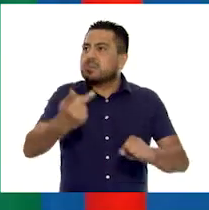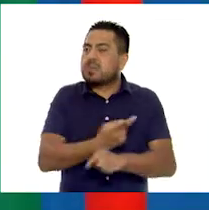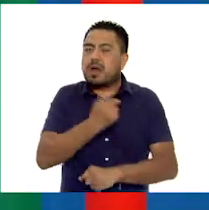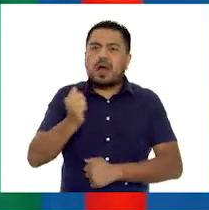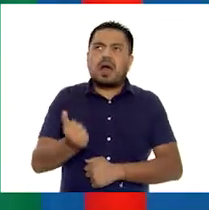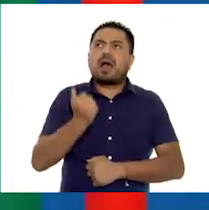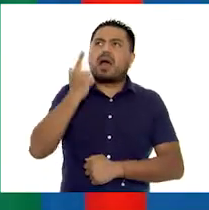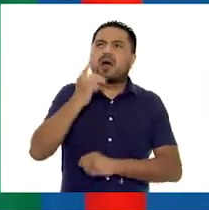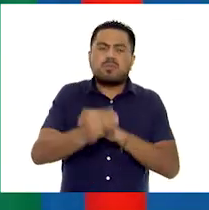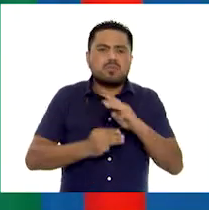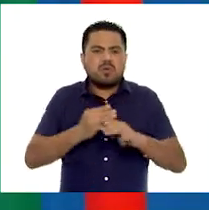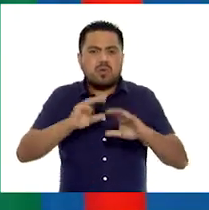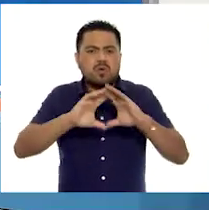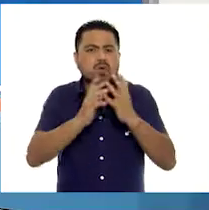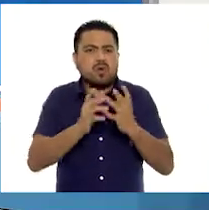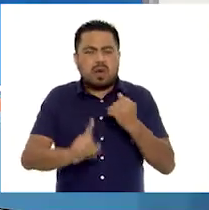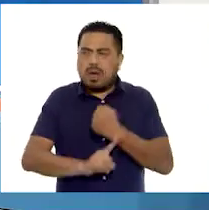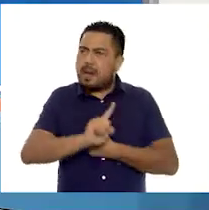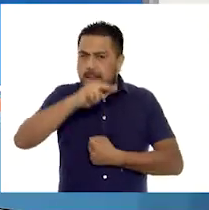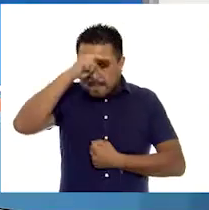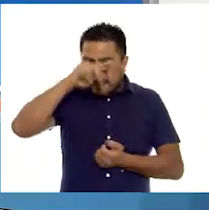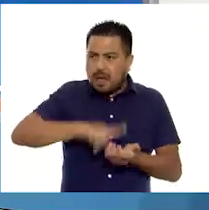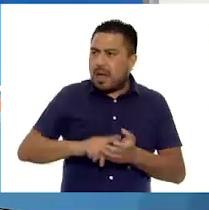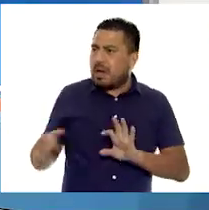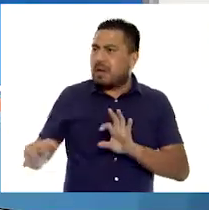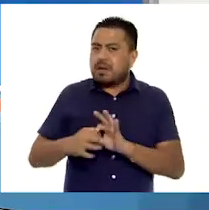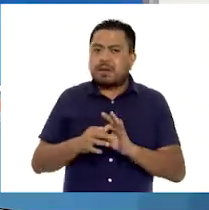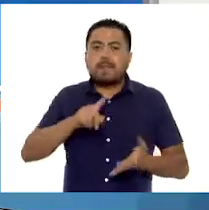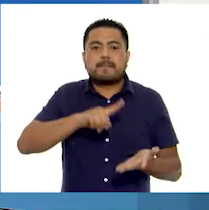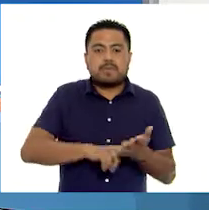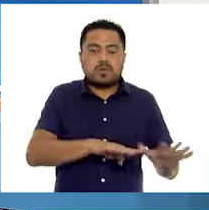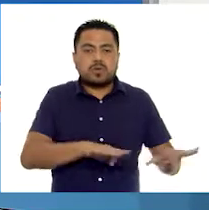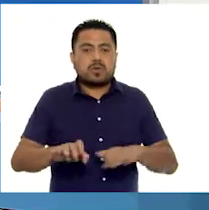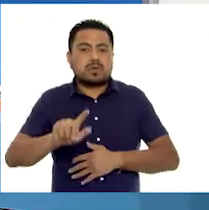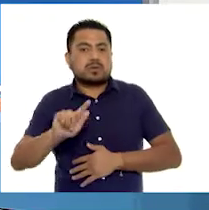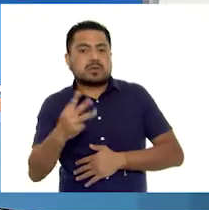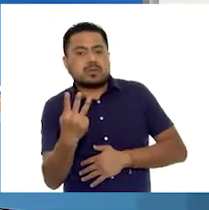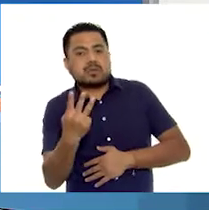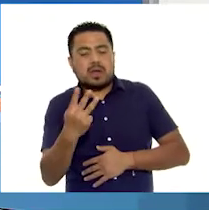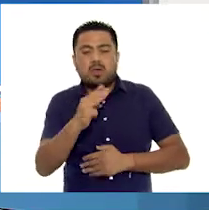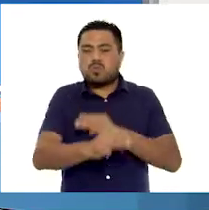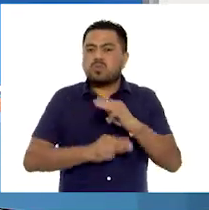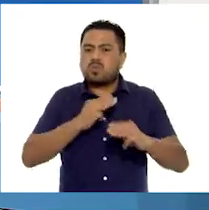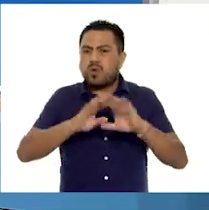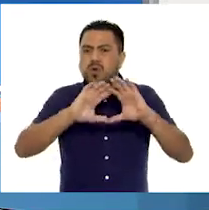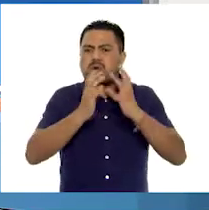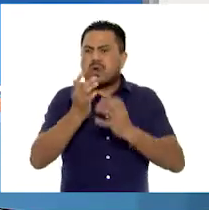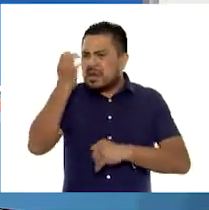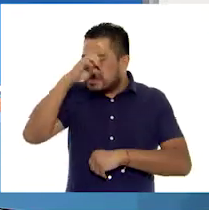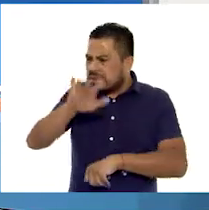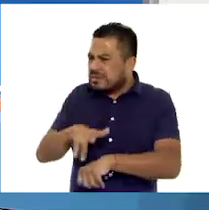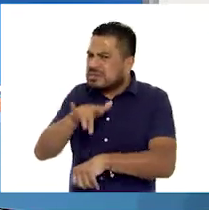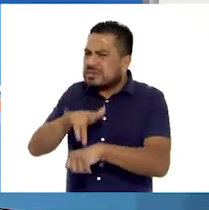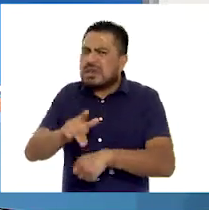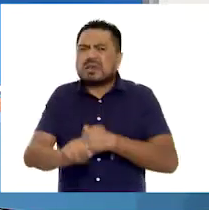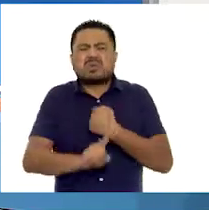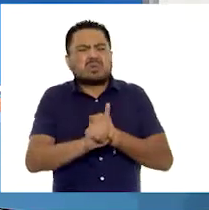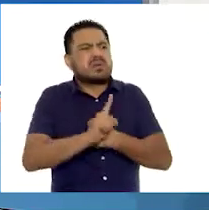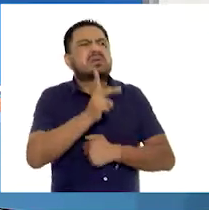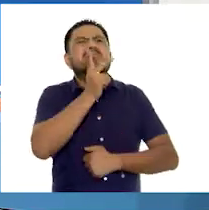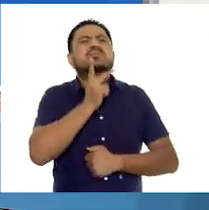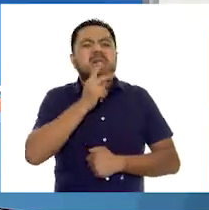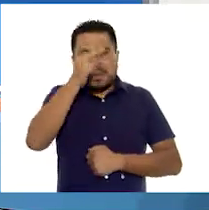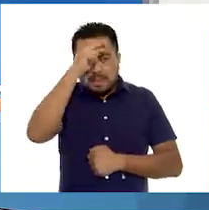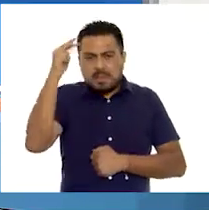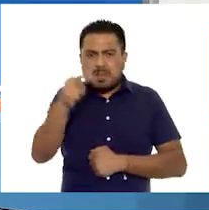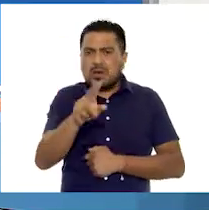algo en el mundo que afectó a méxico si en 1973 el mundo experimentó una grave crisis petrolera y